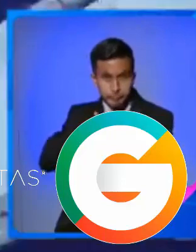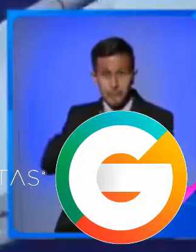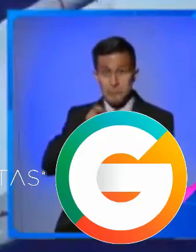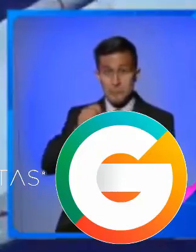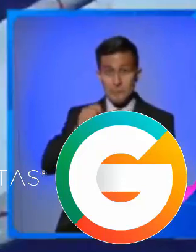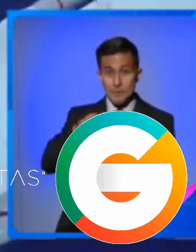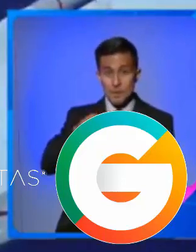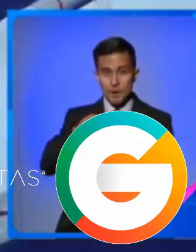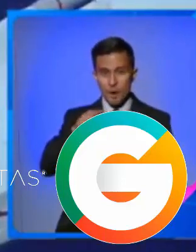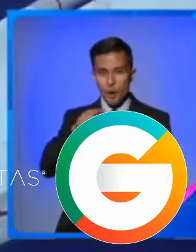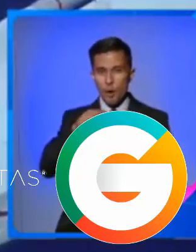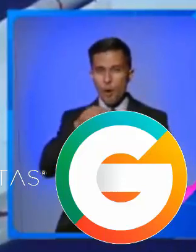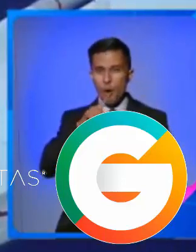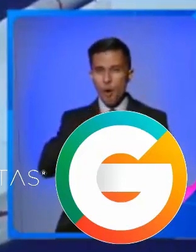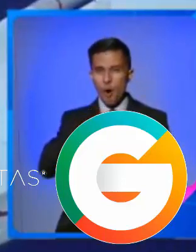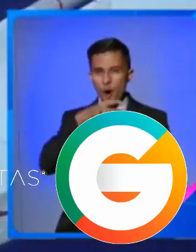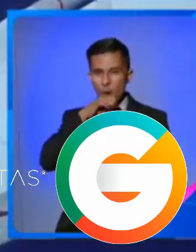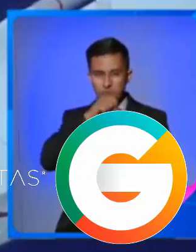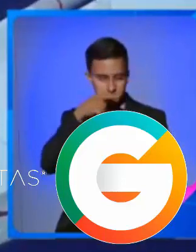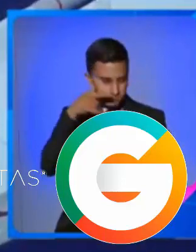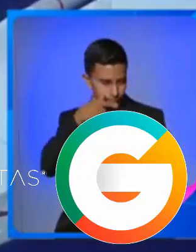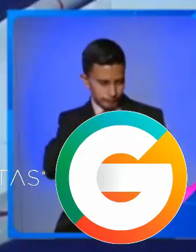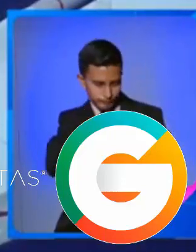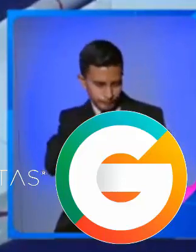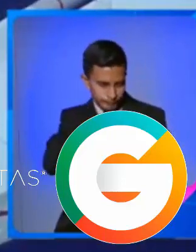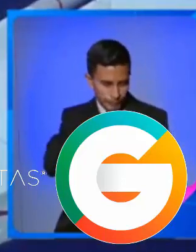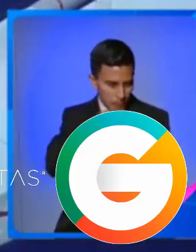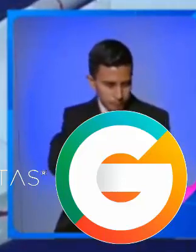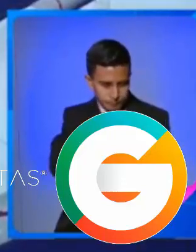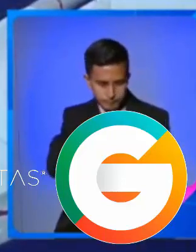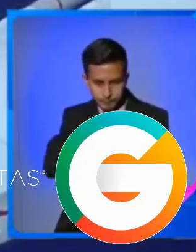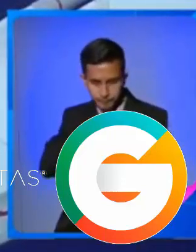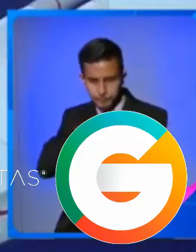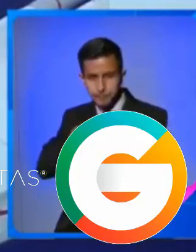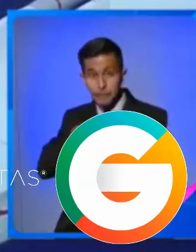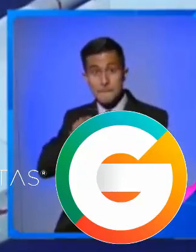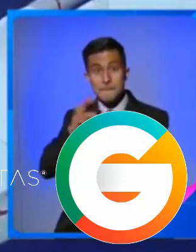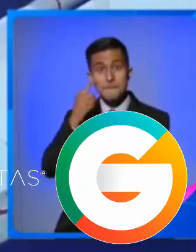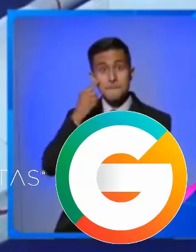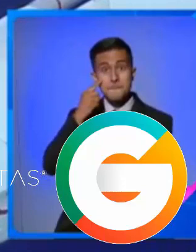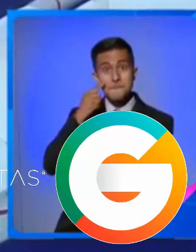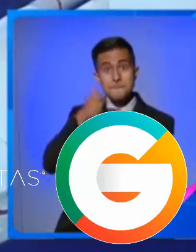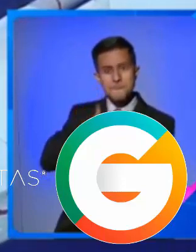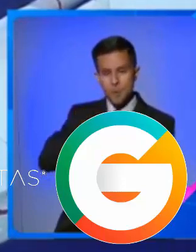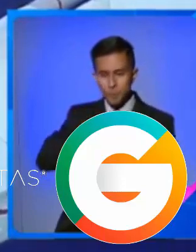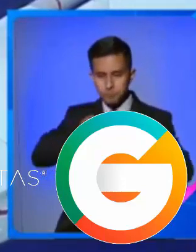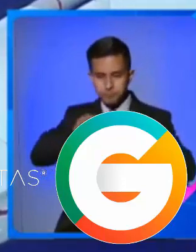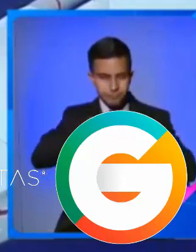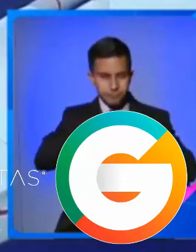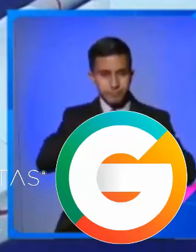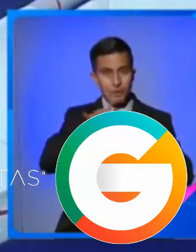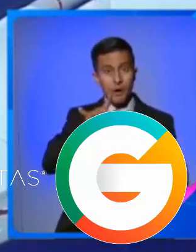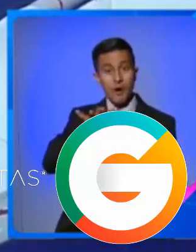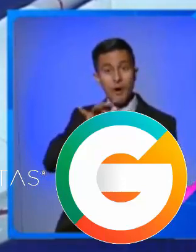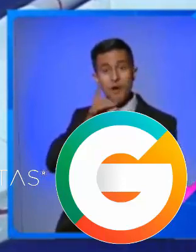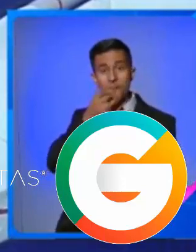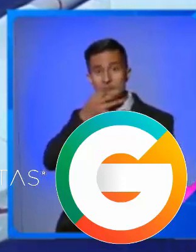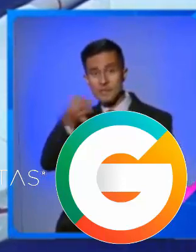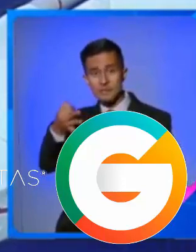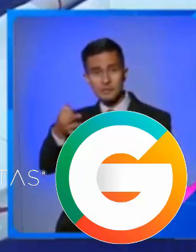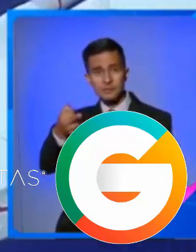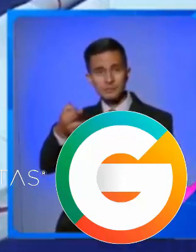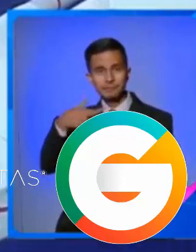intrusos y sospechosos, observar y monitorear movimientos reportándolos de manera automática a la autoridad. Esta